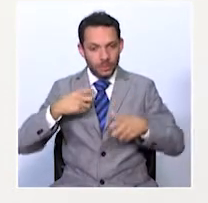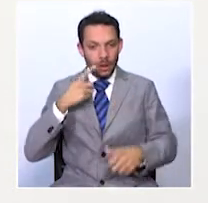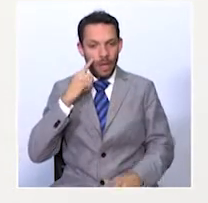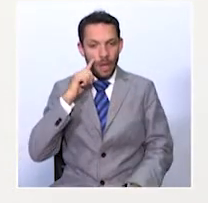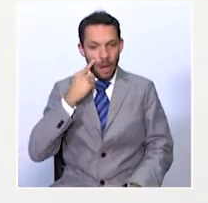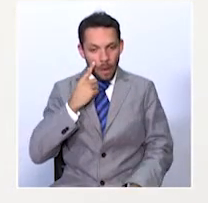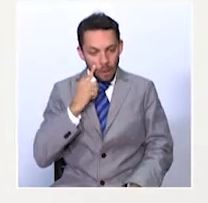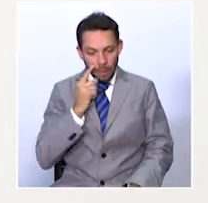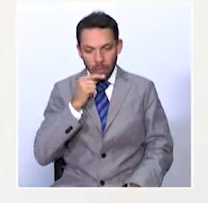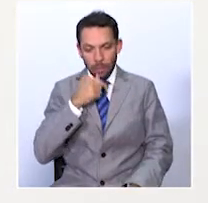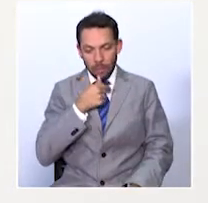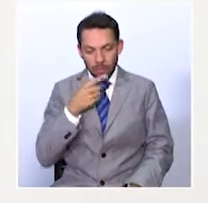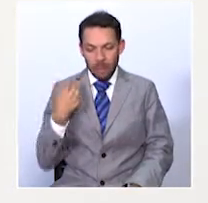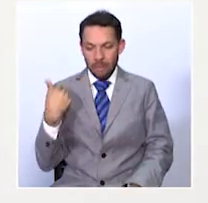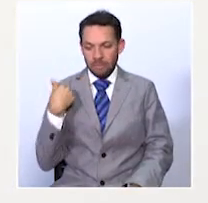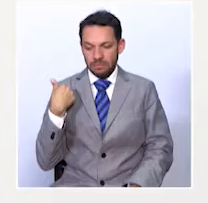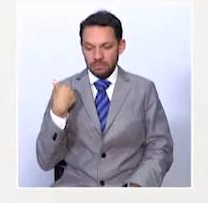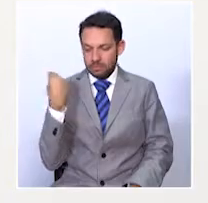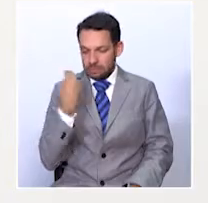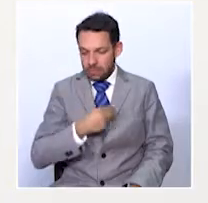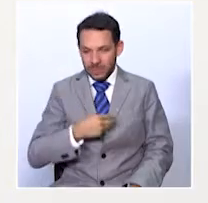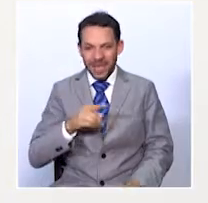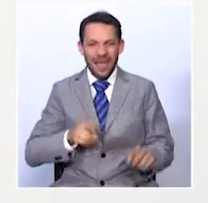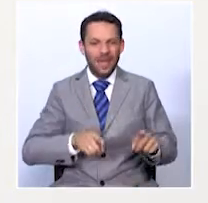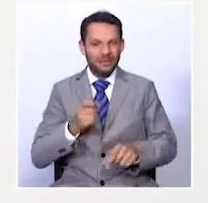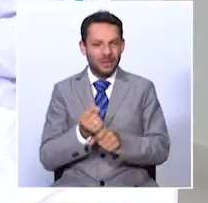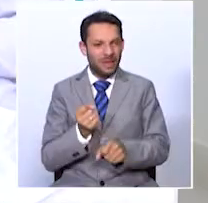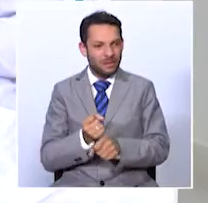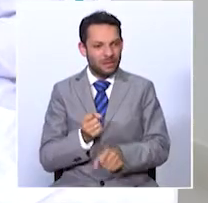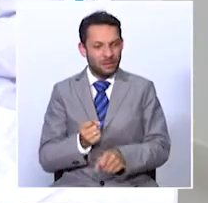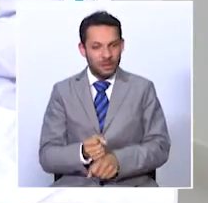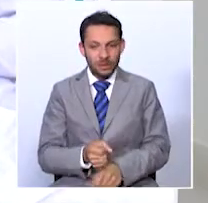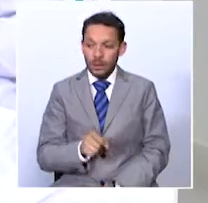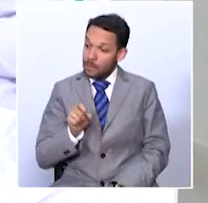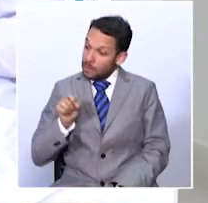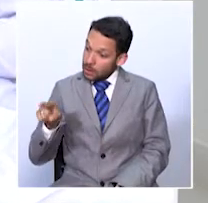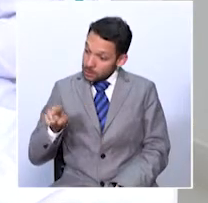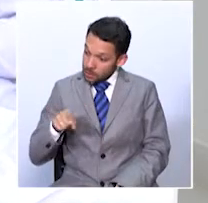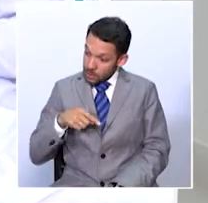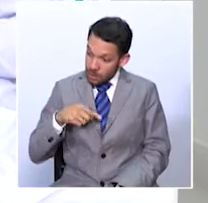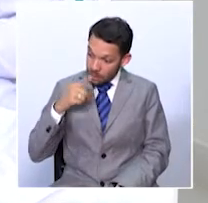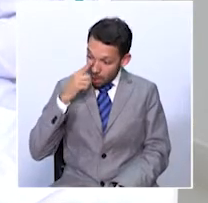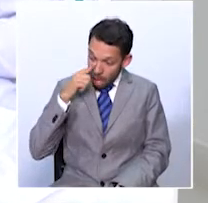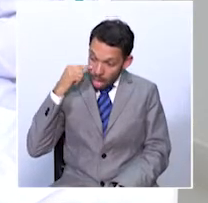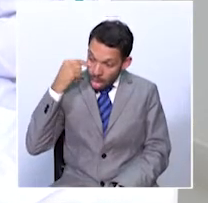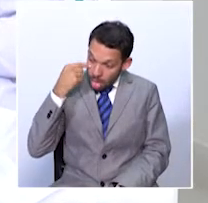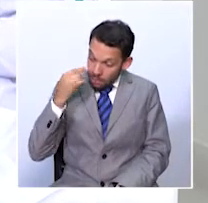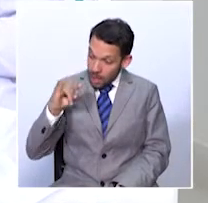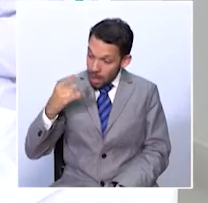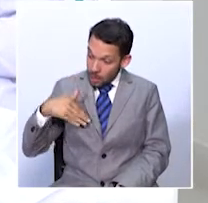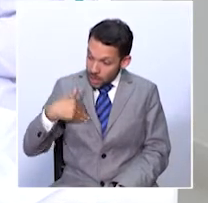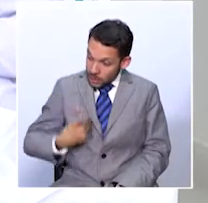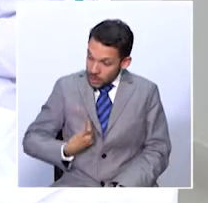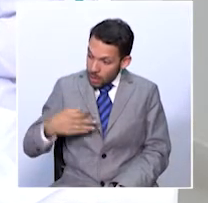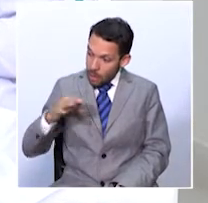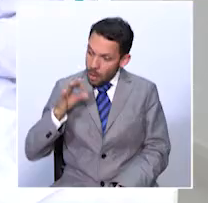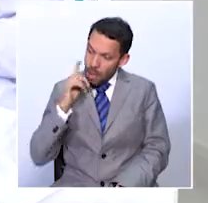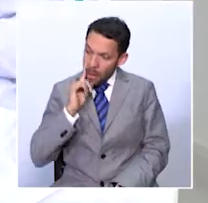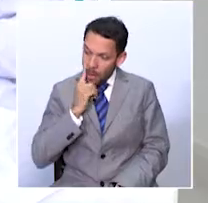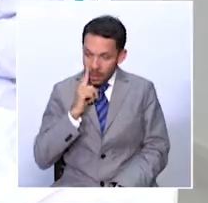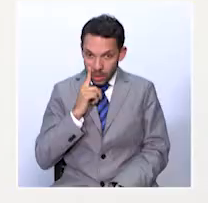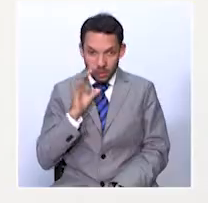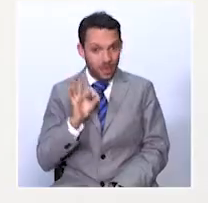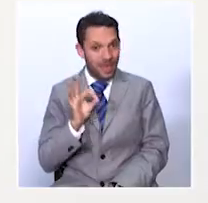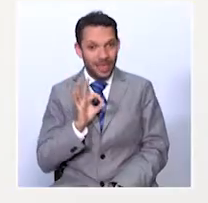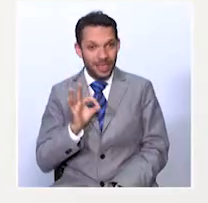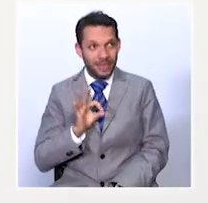de amargura. Entonces, mucha gente que está trabajando empiezan a preguntarle: ¿usted fue que no durmió? ¿Usted es que está triste? Y no hay tal. Lo